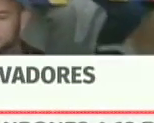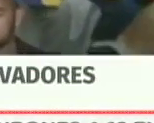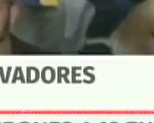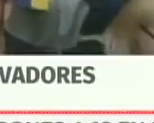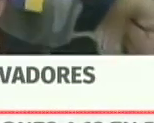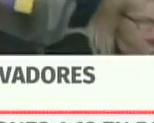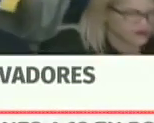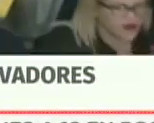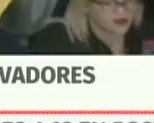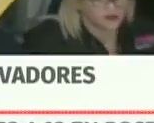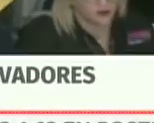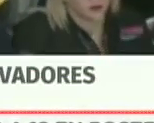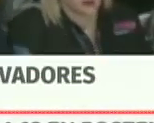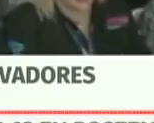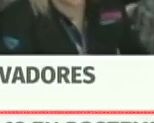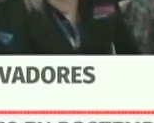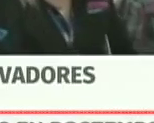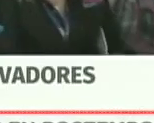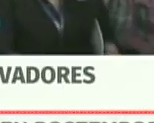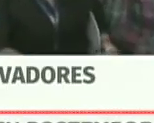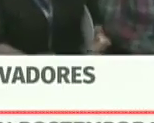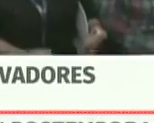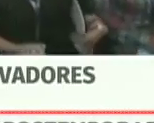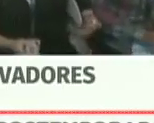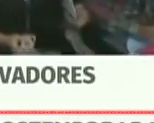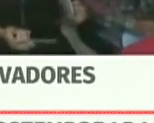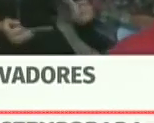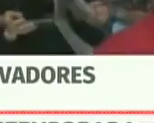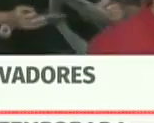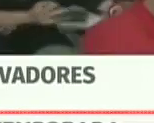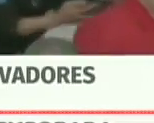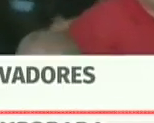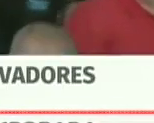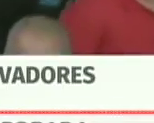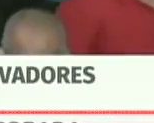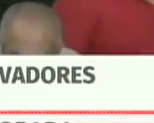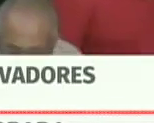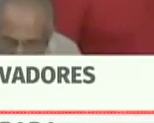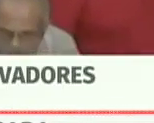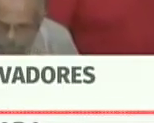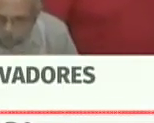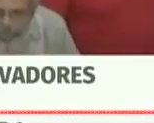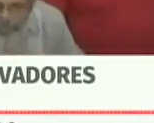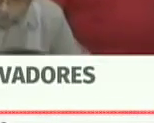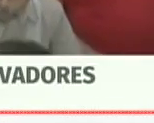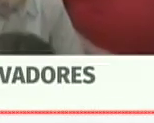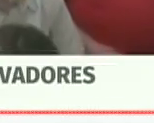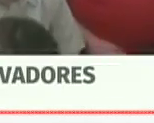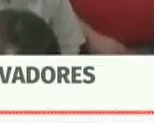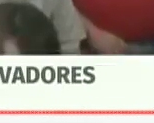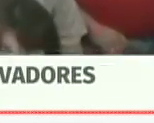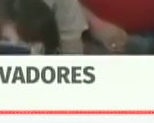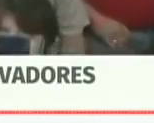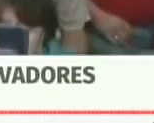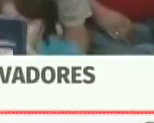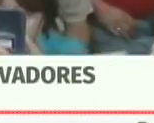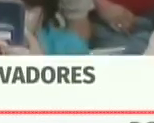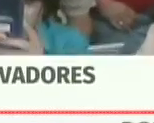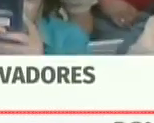14.500 innovadores inscritos solo en esta primera etapa del registro. La ciencia es el proceso